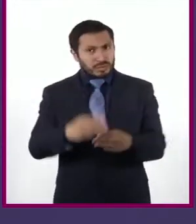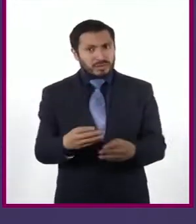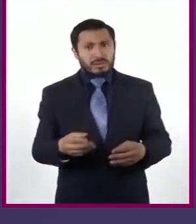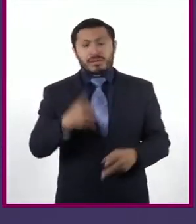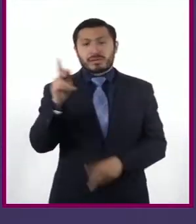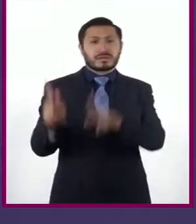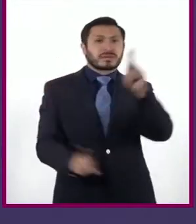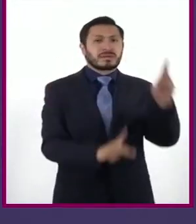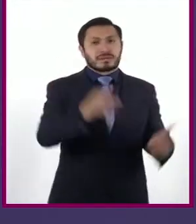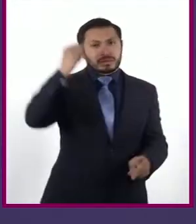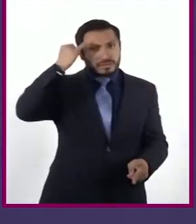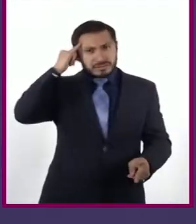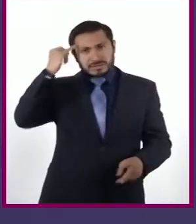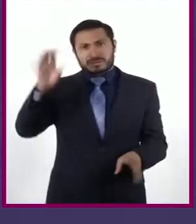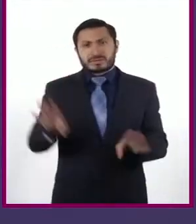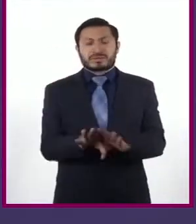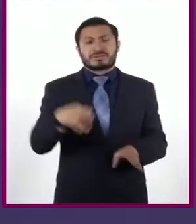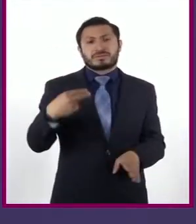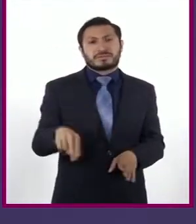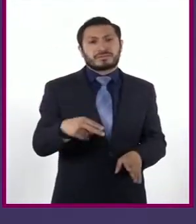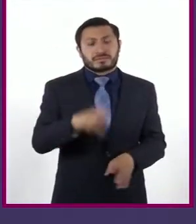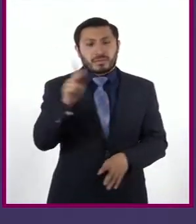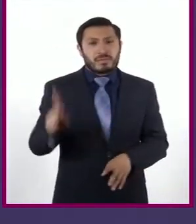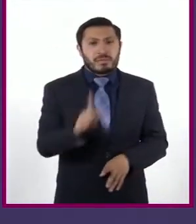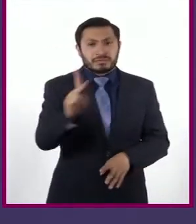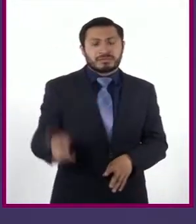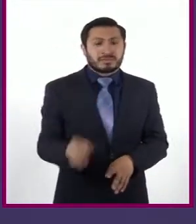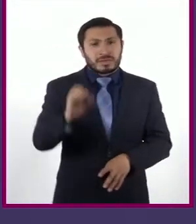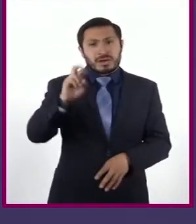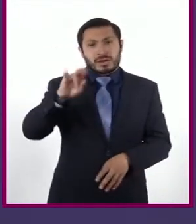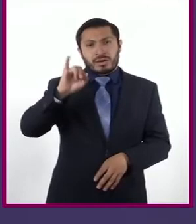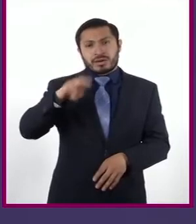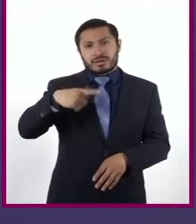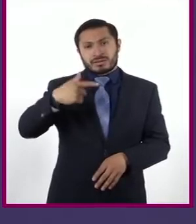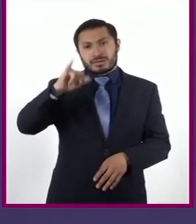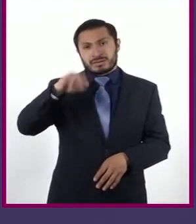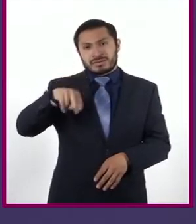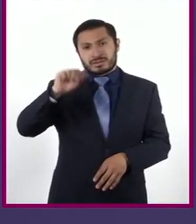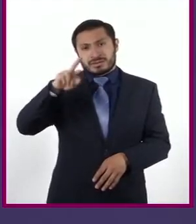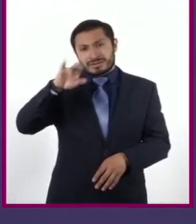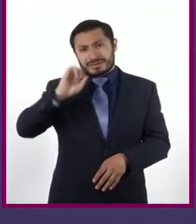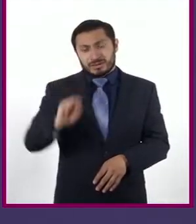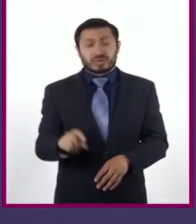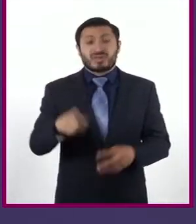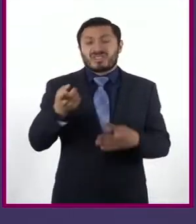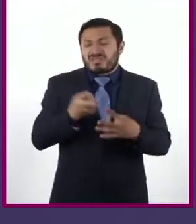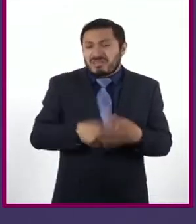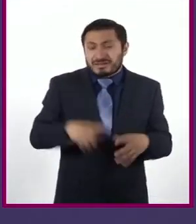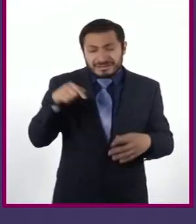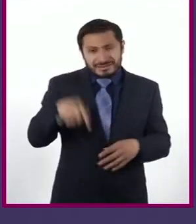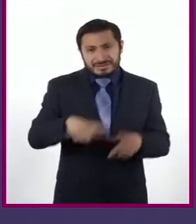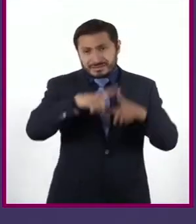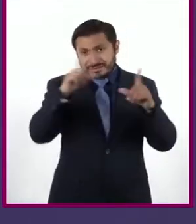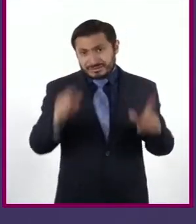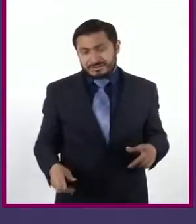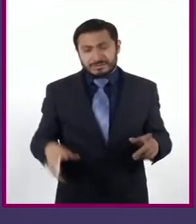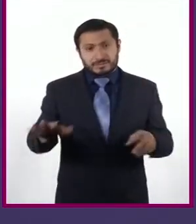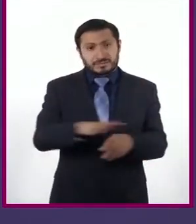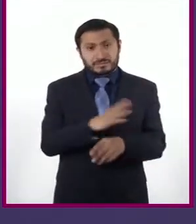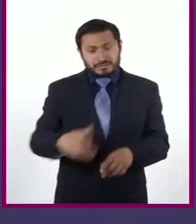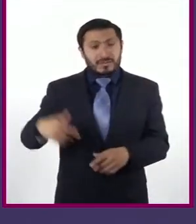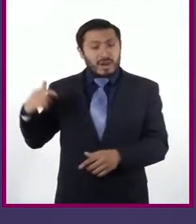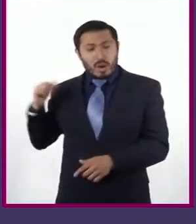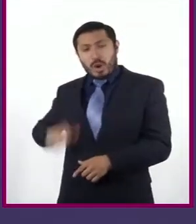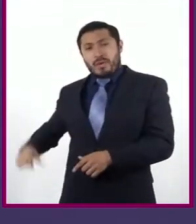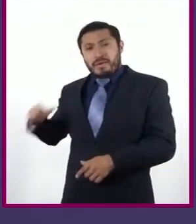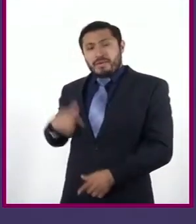pueblos indígenas son denominados como pueblos originarios, debido a que son descendientes de las civilizaciones